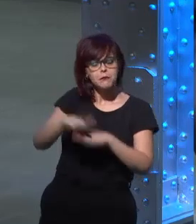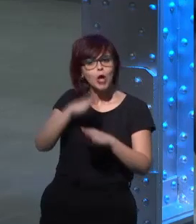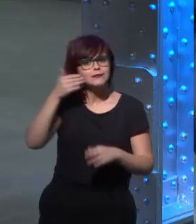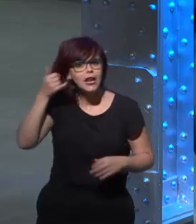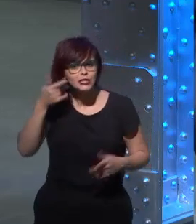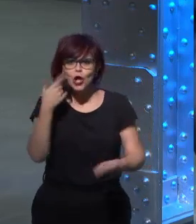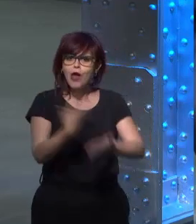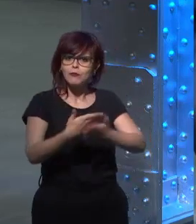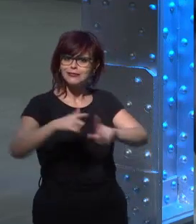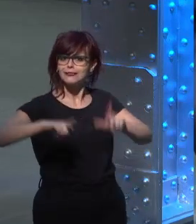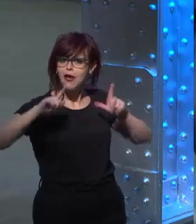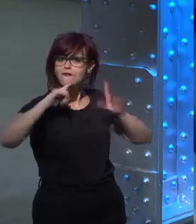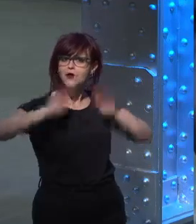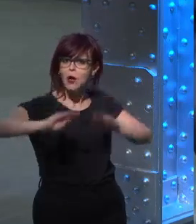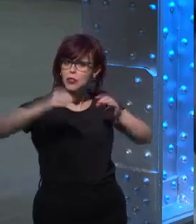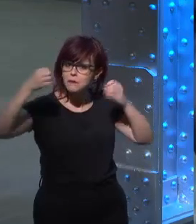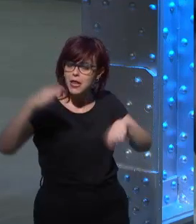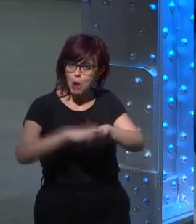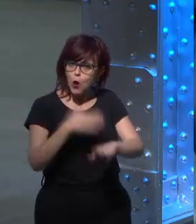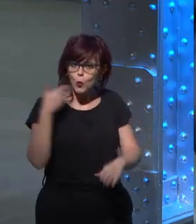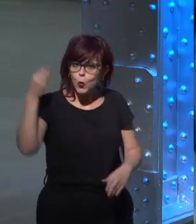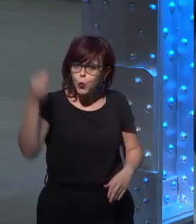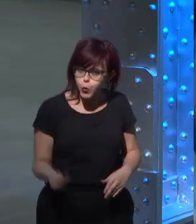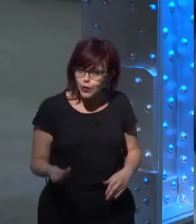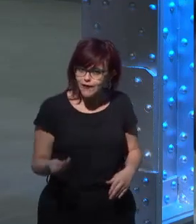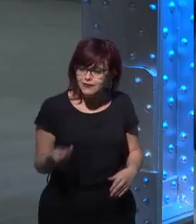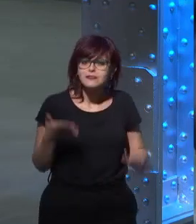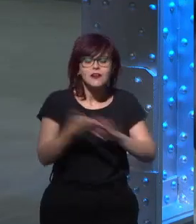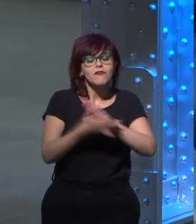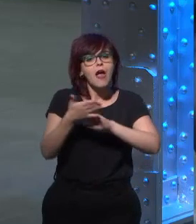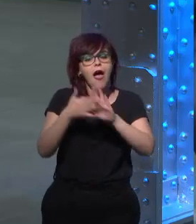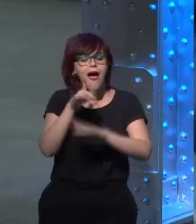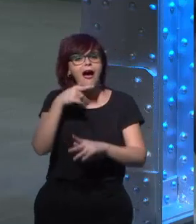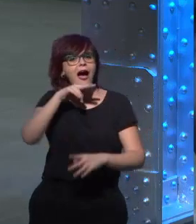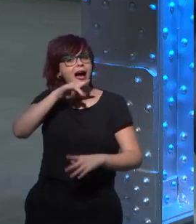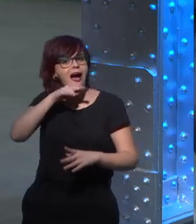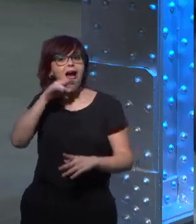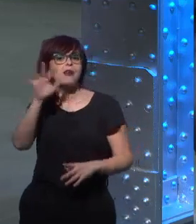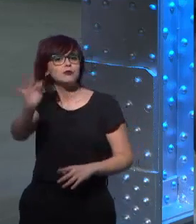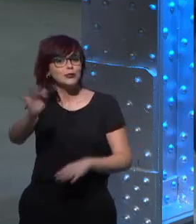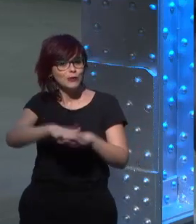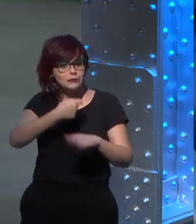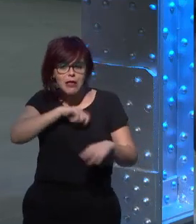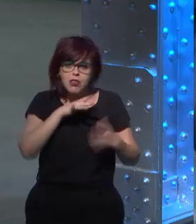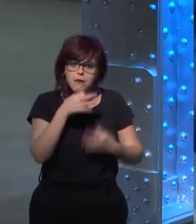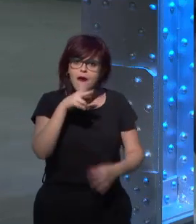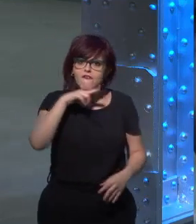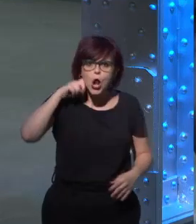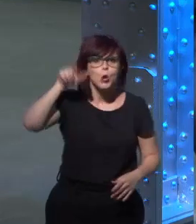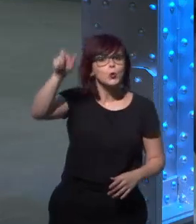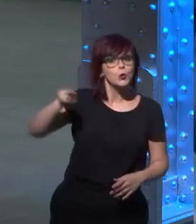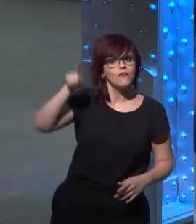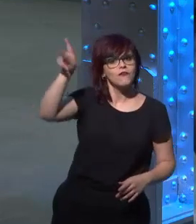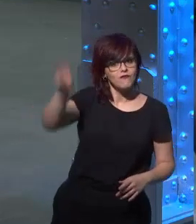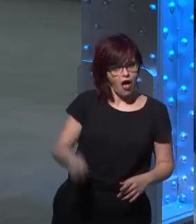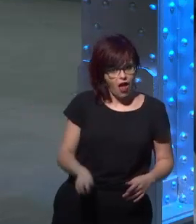talento, y cuando demuestran lo bien formados y lo talentosos que son, están hablando bien de España. Y tenemos que ponerlos en valor, porque creo que es muy importante.